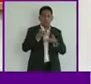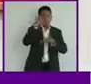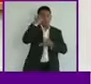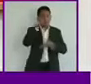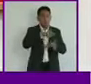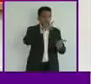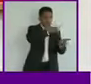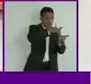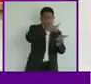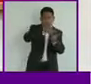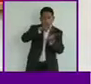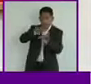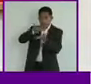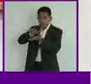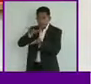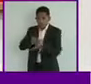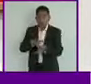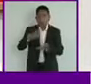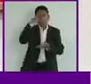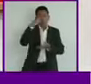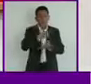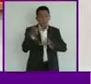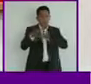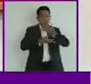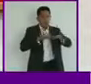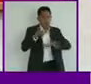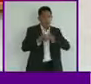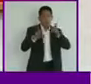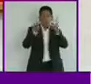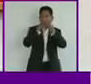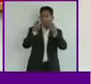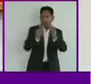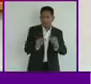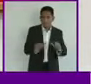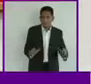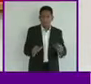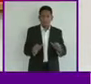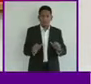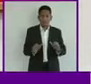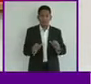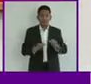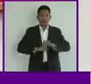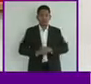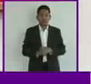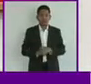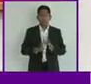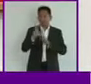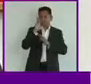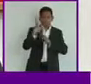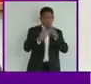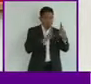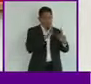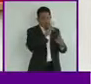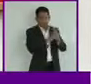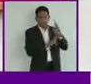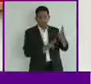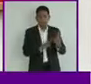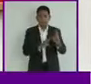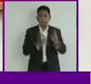resolver conflictos de una forma, de la mejor manera posible. Si queremos formar ciudadanos